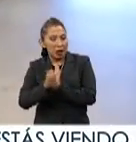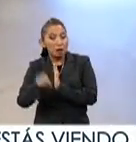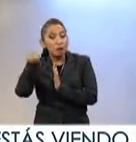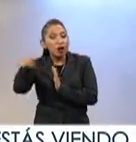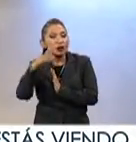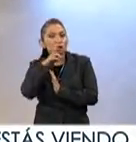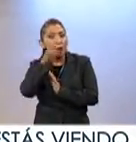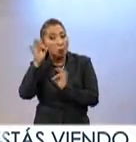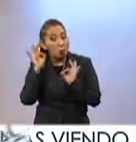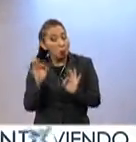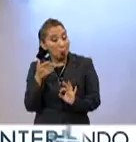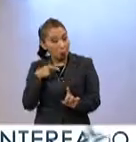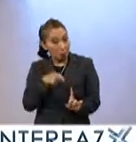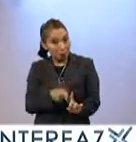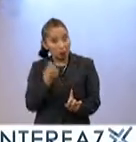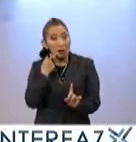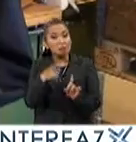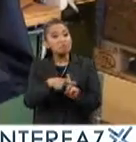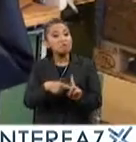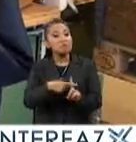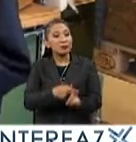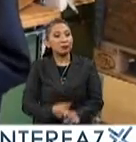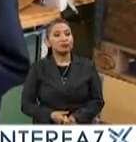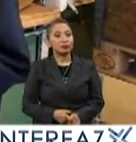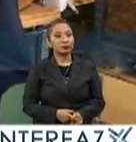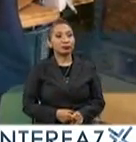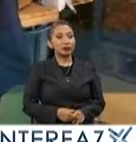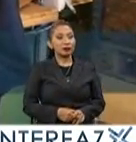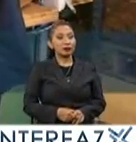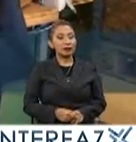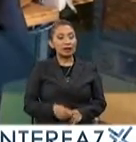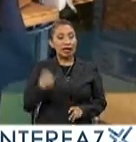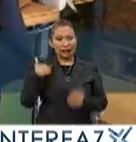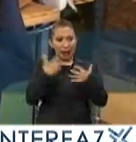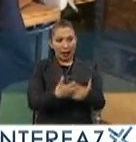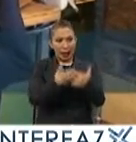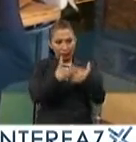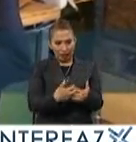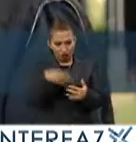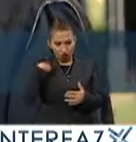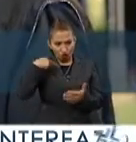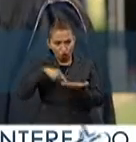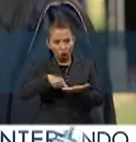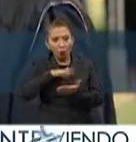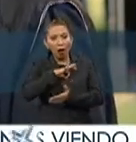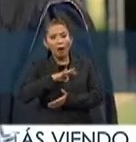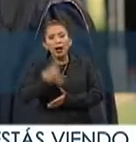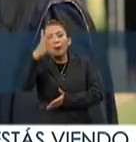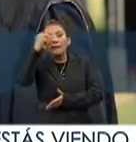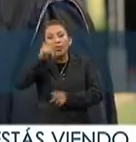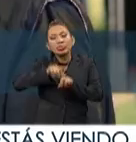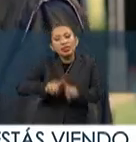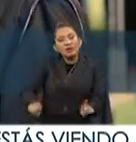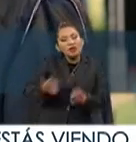tiene resultados particularmente positivos. When you're in the company, you learn something completely different. You